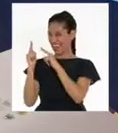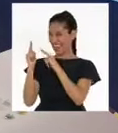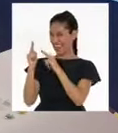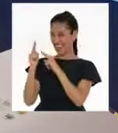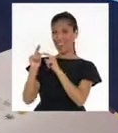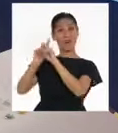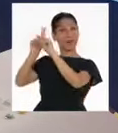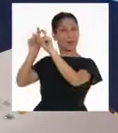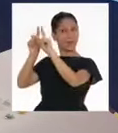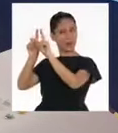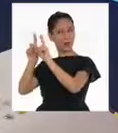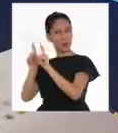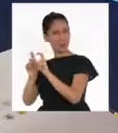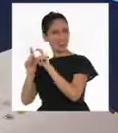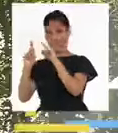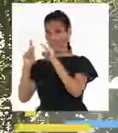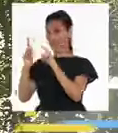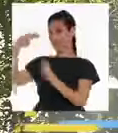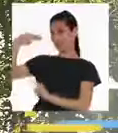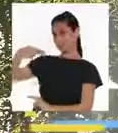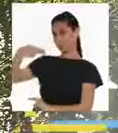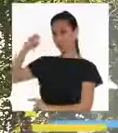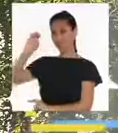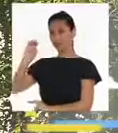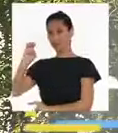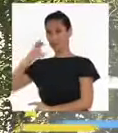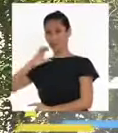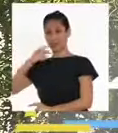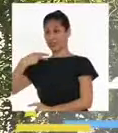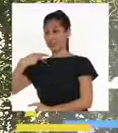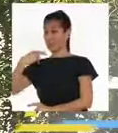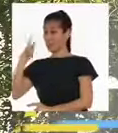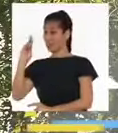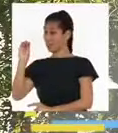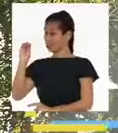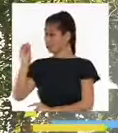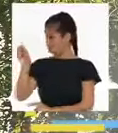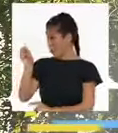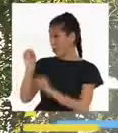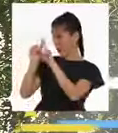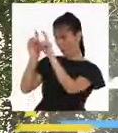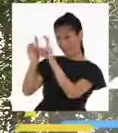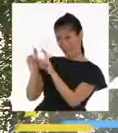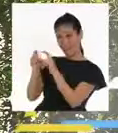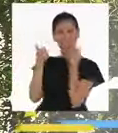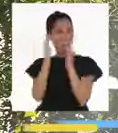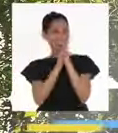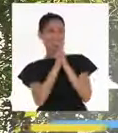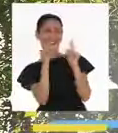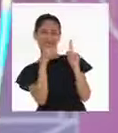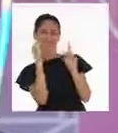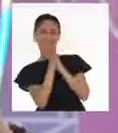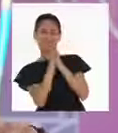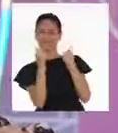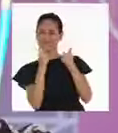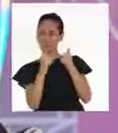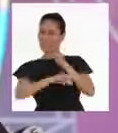parece si contactamos a Héctor Gallo? ¡Ay, sí! Me cae muy bien, Héctor Gallo.